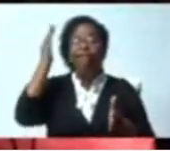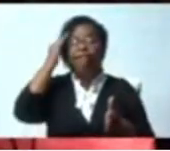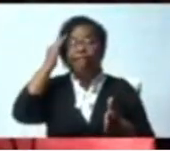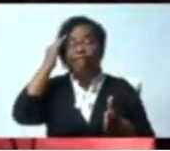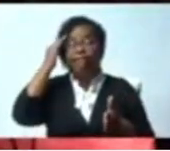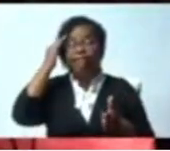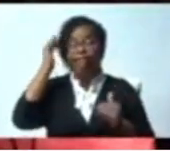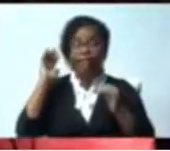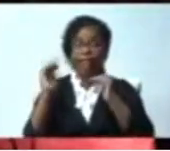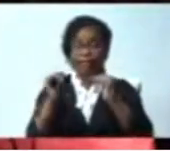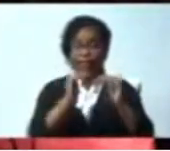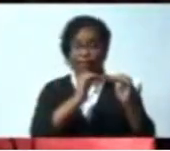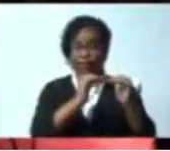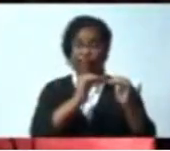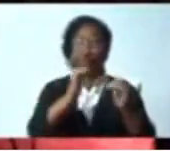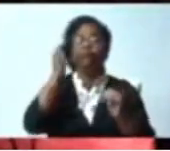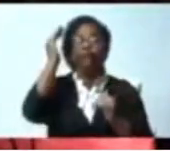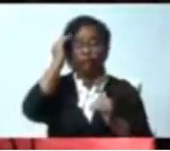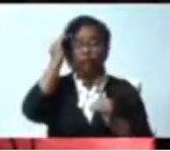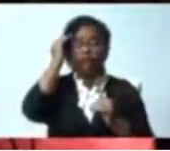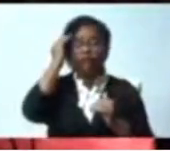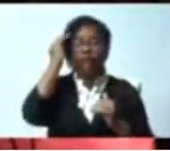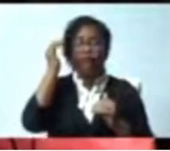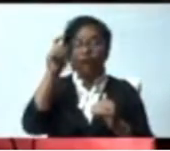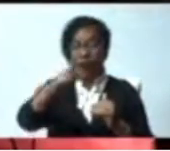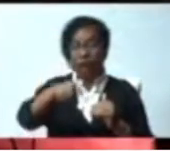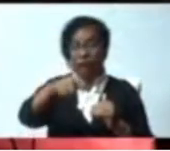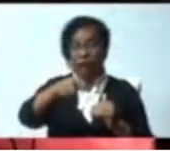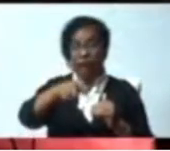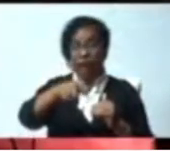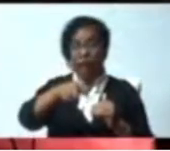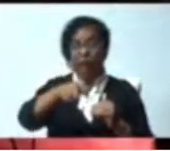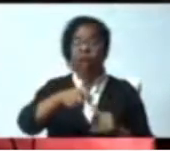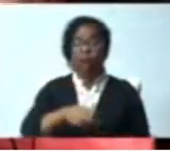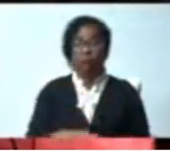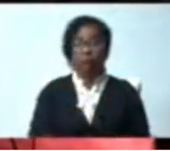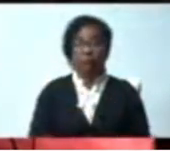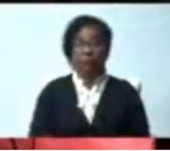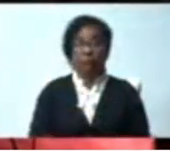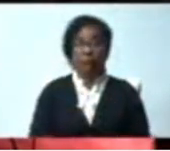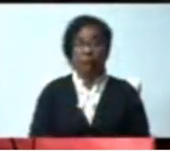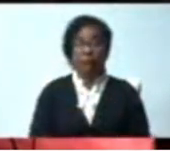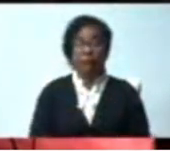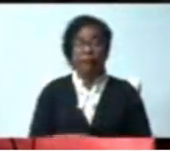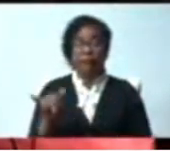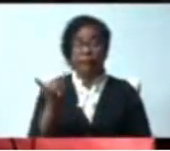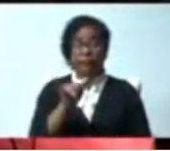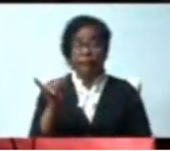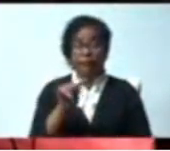Y nosotros entendíamos también que para ser miembro